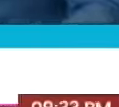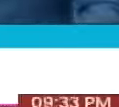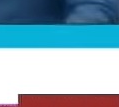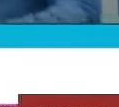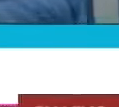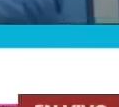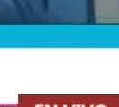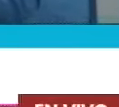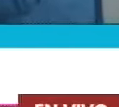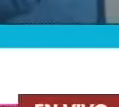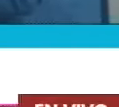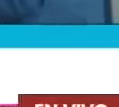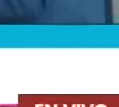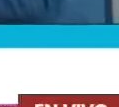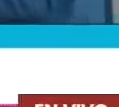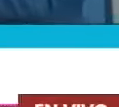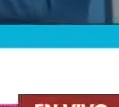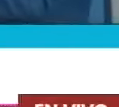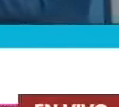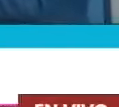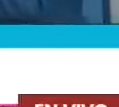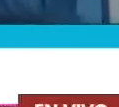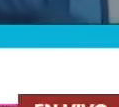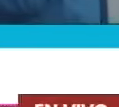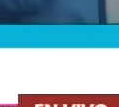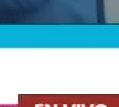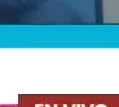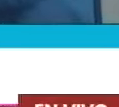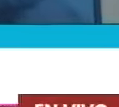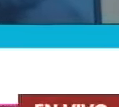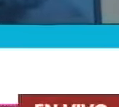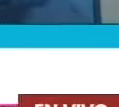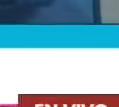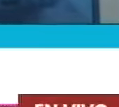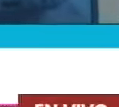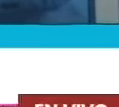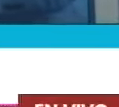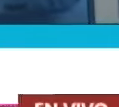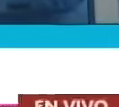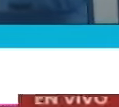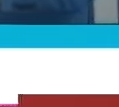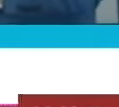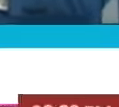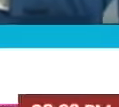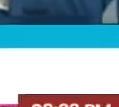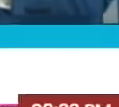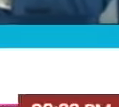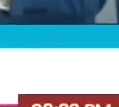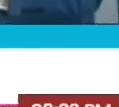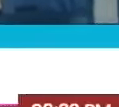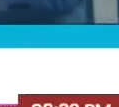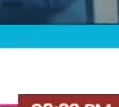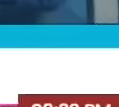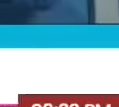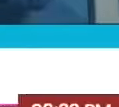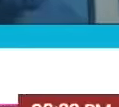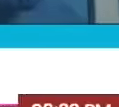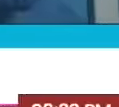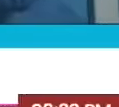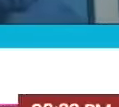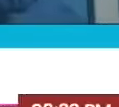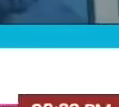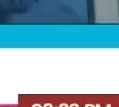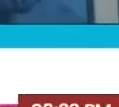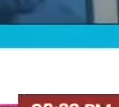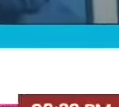Felicito. Gracias, presidente. Osiris Aranzazu, de 19 años de edad, nació en Caracas. Y José Rebolledo, de 28 años